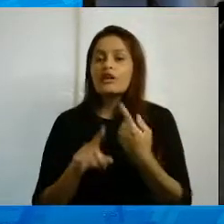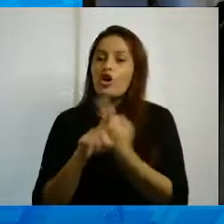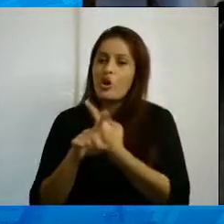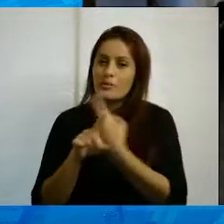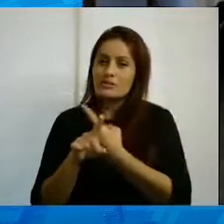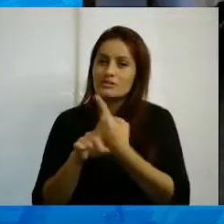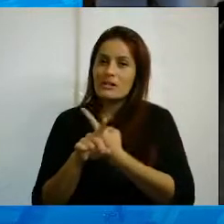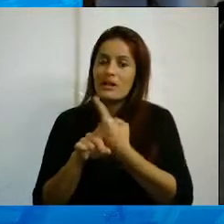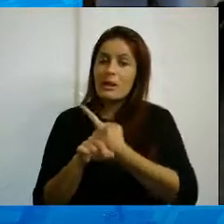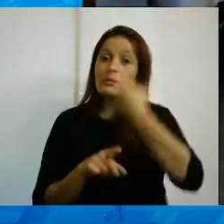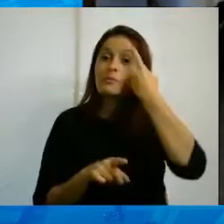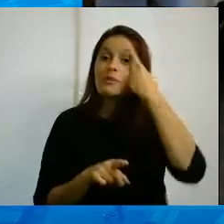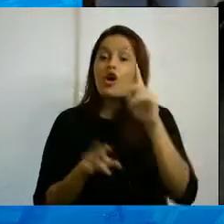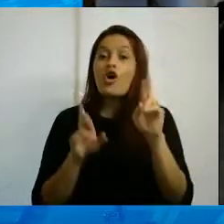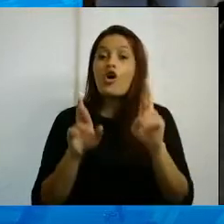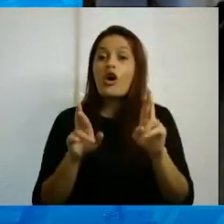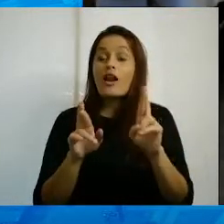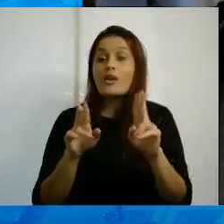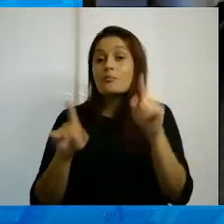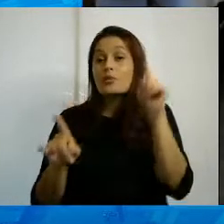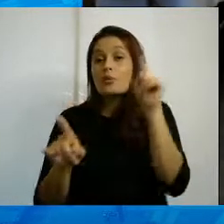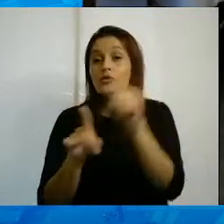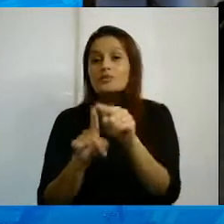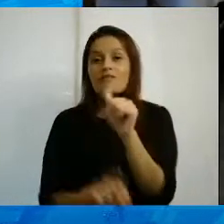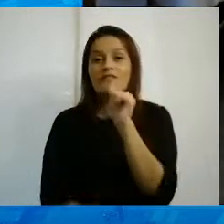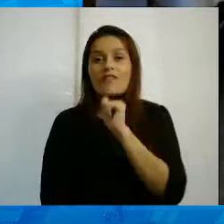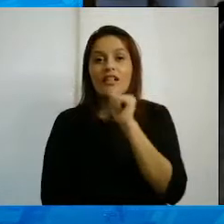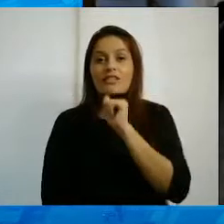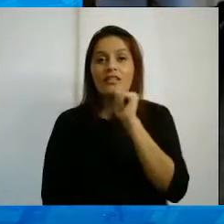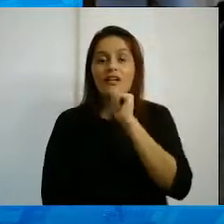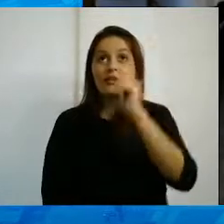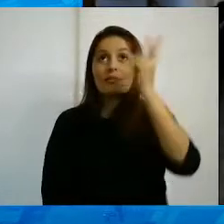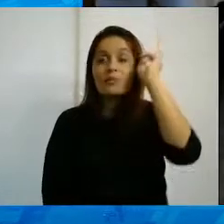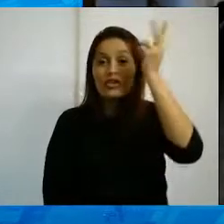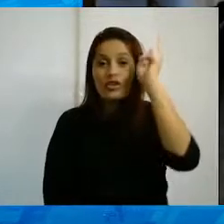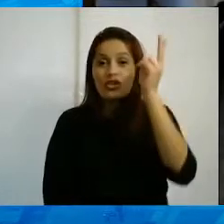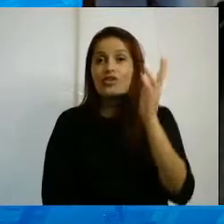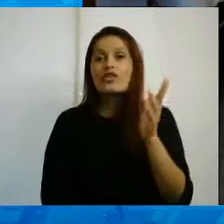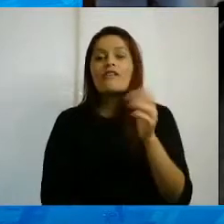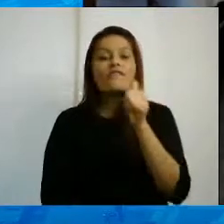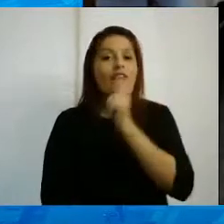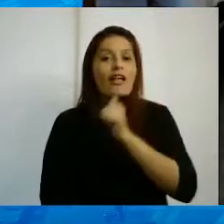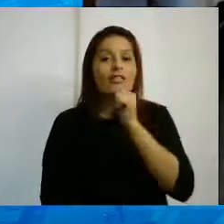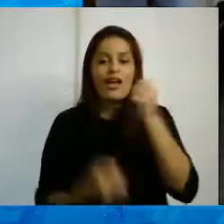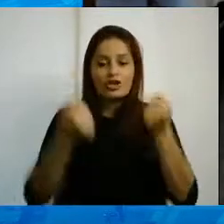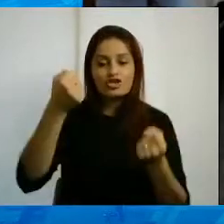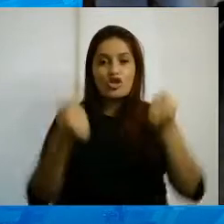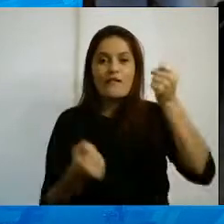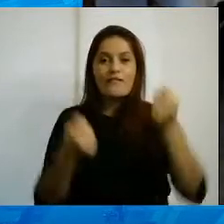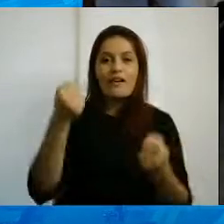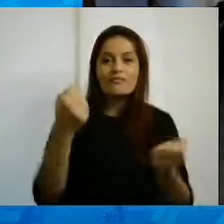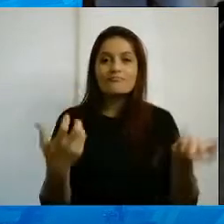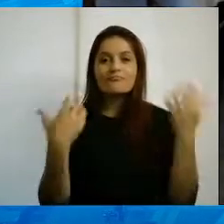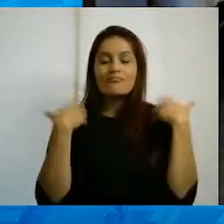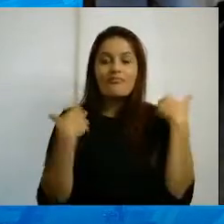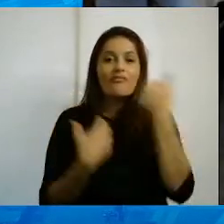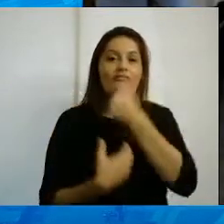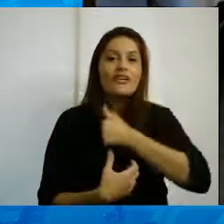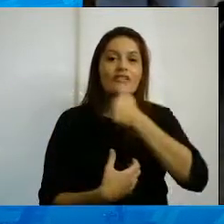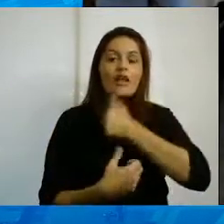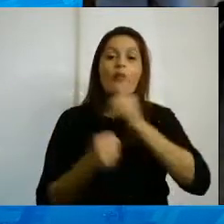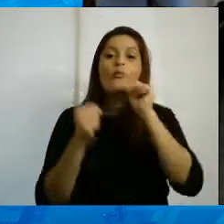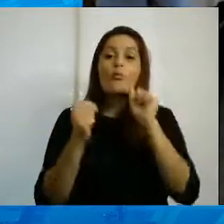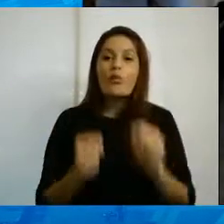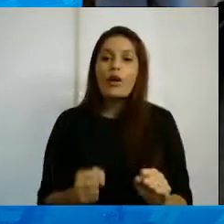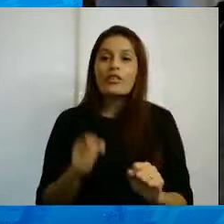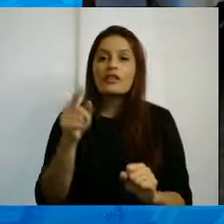conversación para que a propósito de la falta de transporte público, de choferes que tenemos hoy día en la comuna y en la región, pueda ser